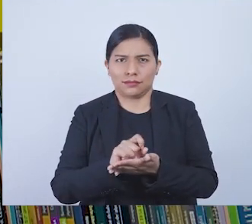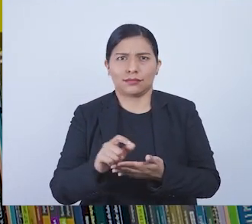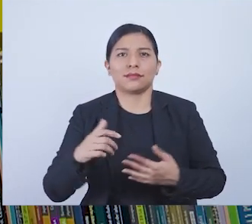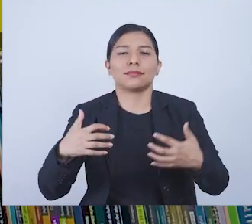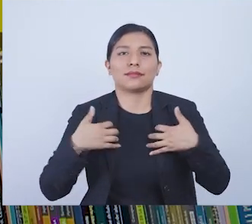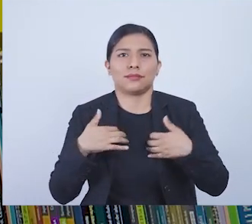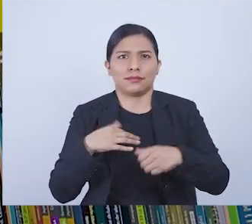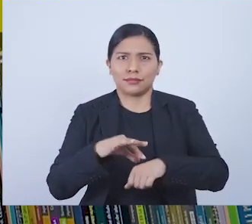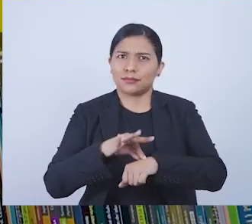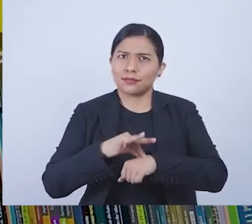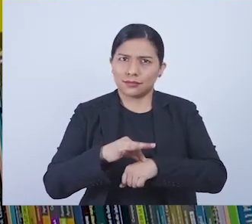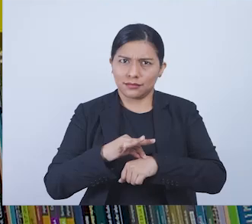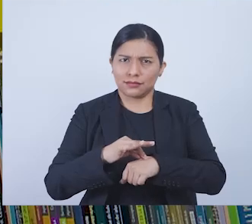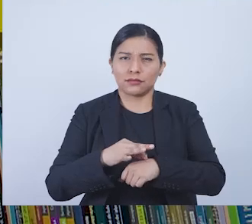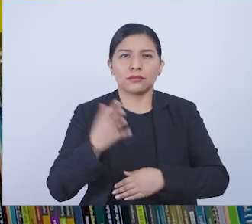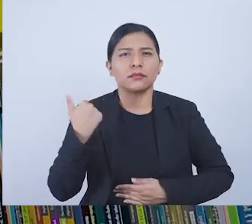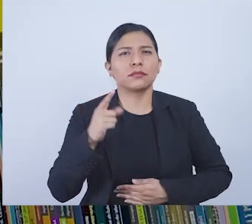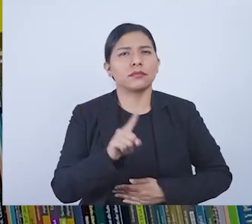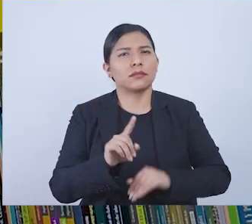vivencia. En